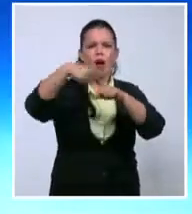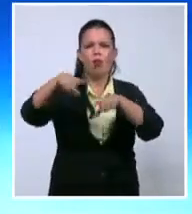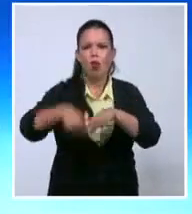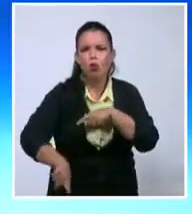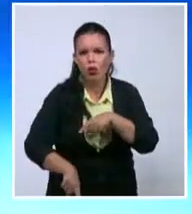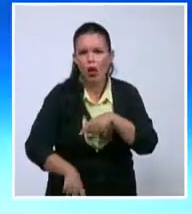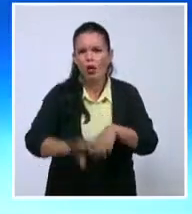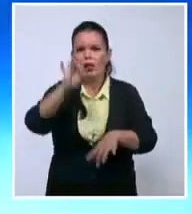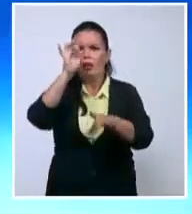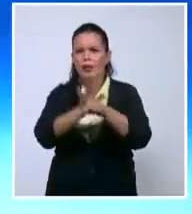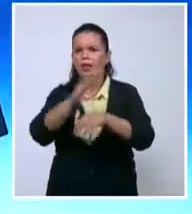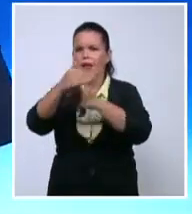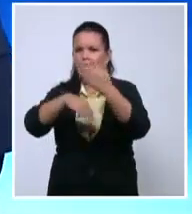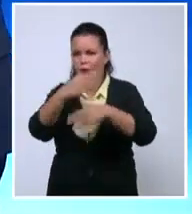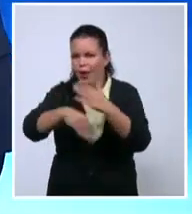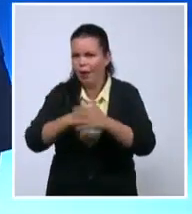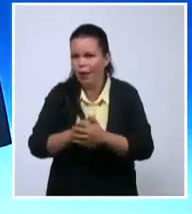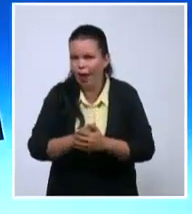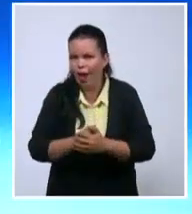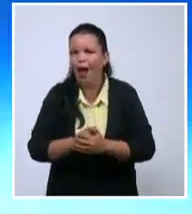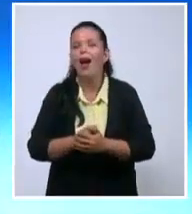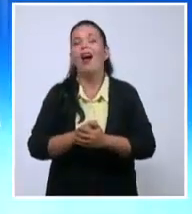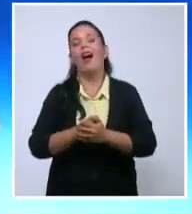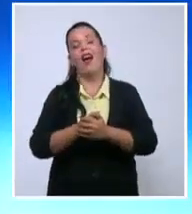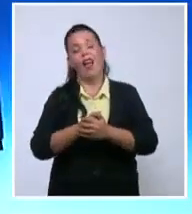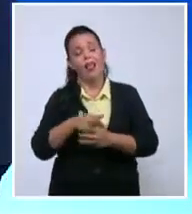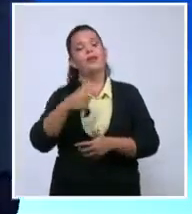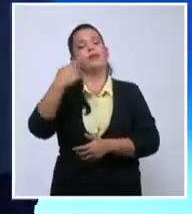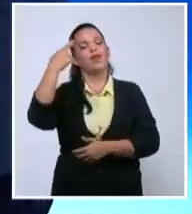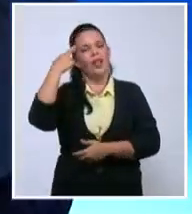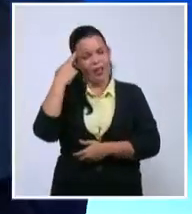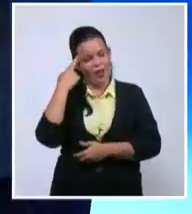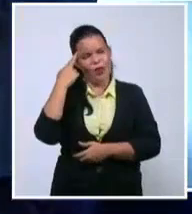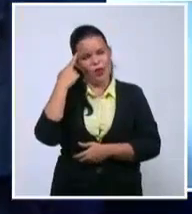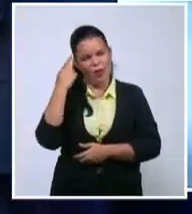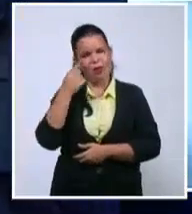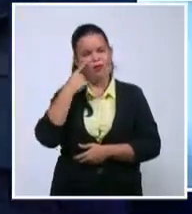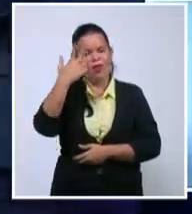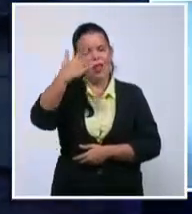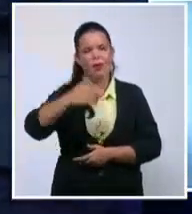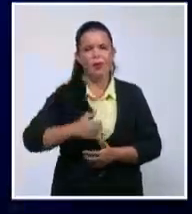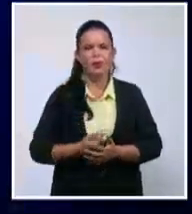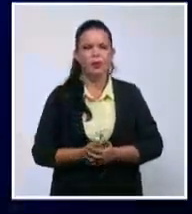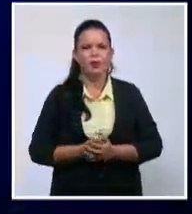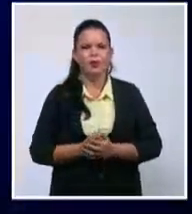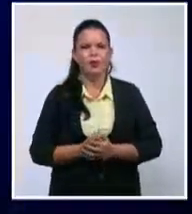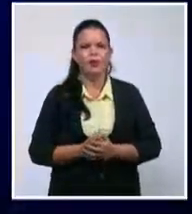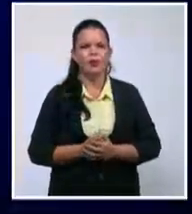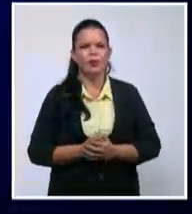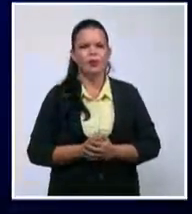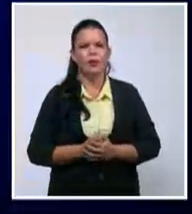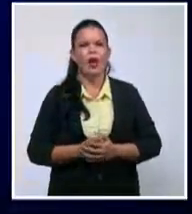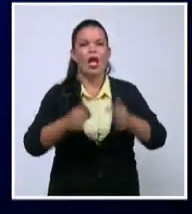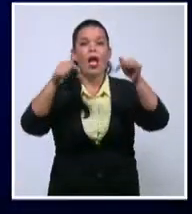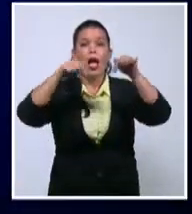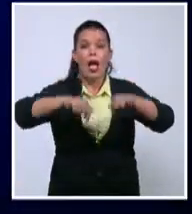enfrentamiento? Vamos a recordar un solo ejemplo de esto que les estoy diciendo. Miren. Que estamos esperando, es